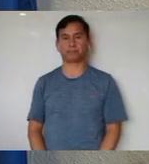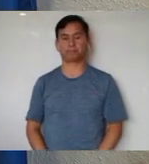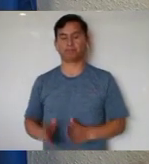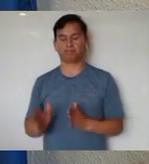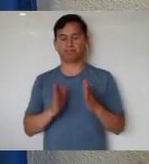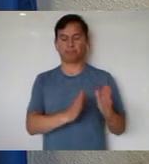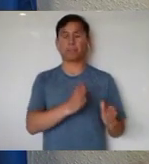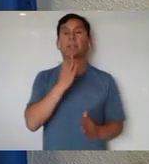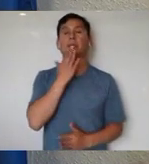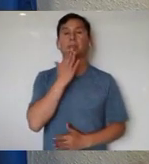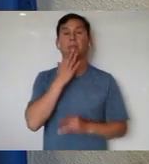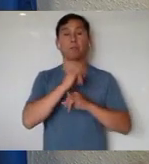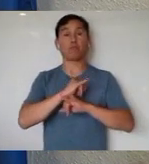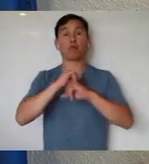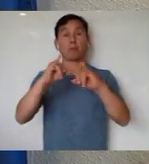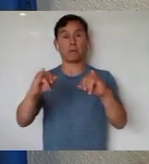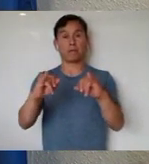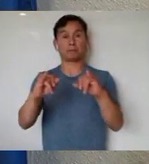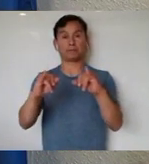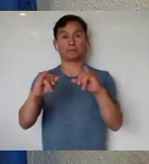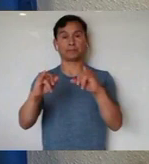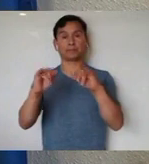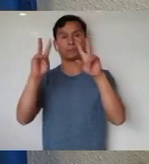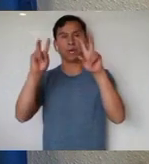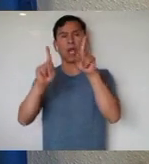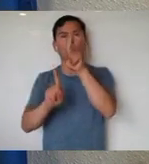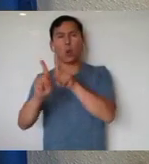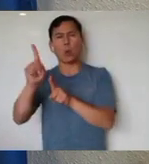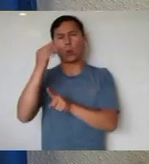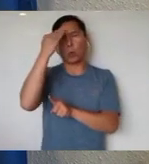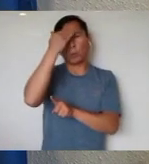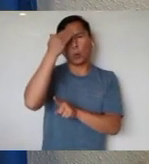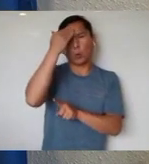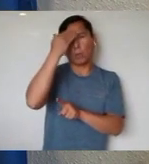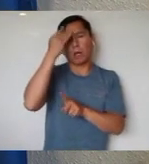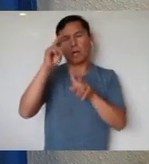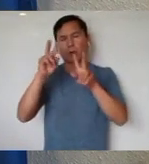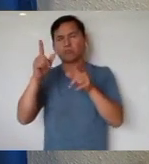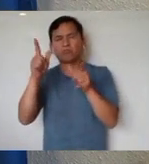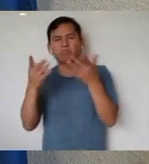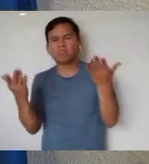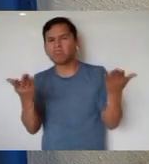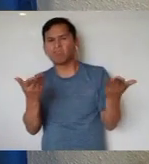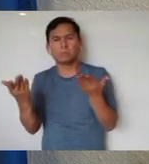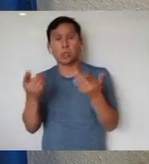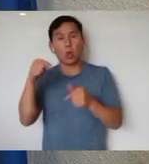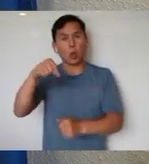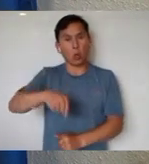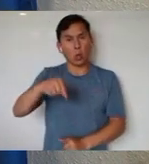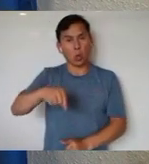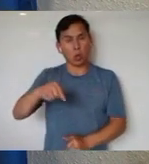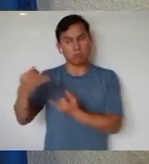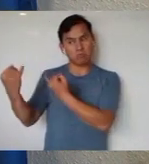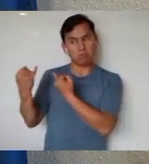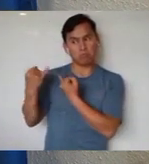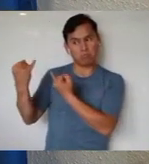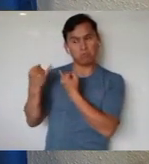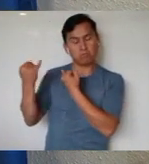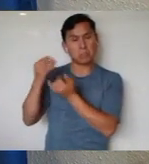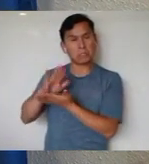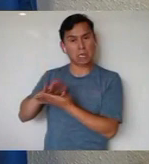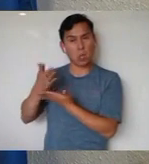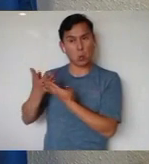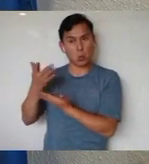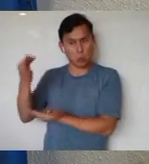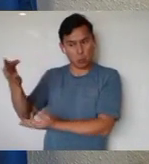Por otra parte, también quiero informar, y ante la preocupación de la ciudadanía, que hoy día se me ha informado por parte del Servicio